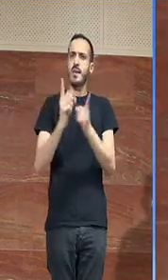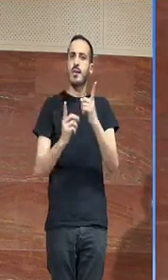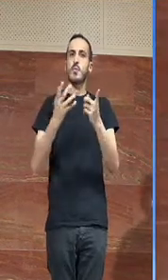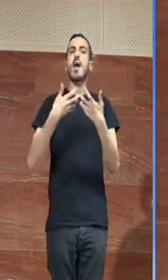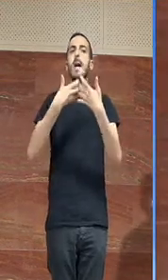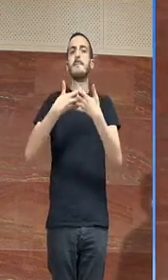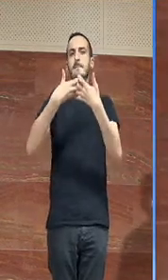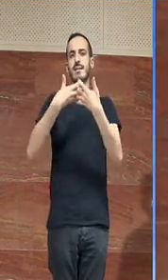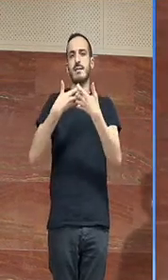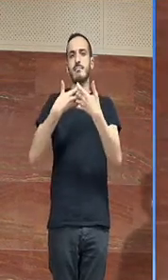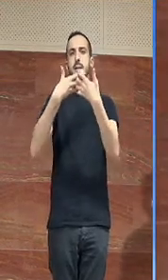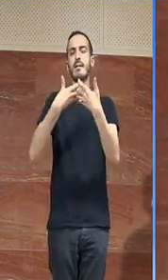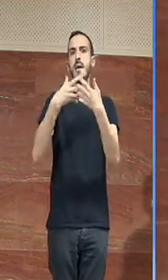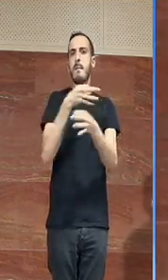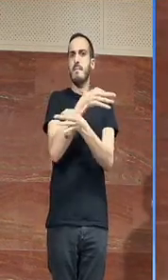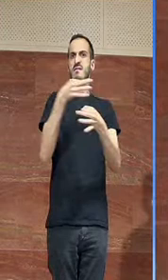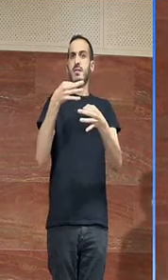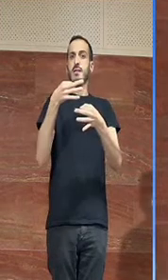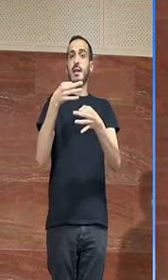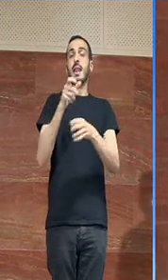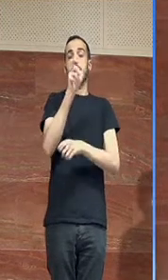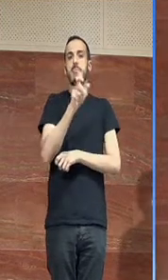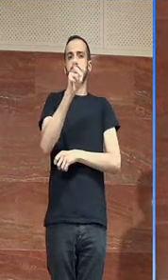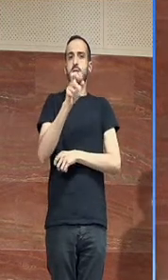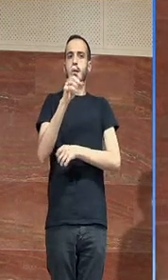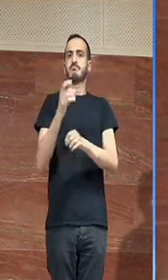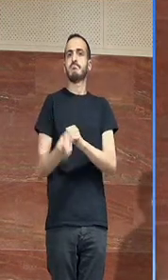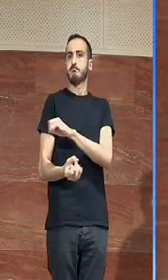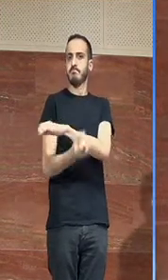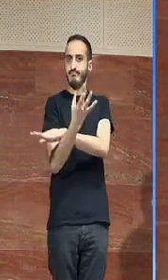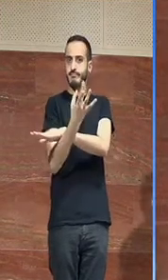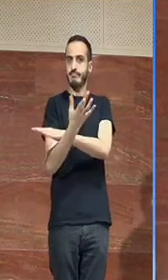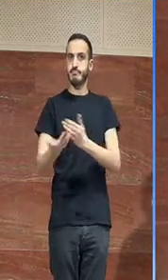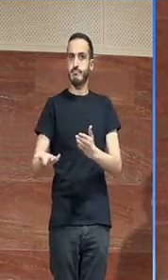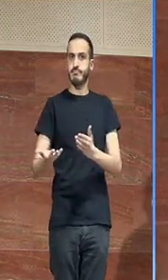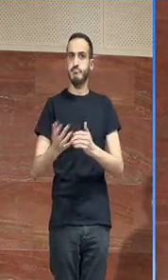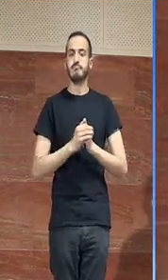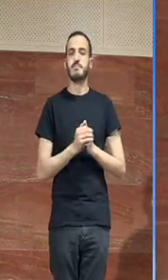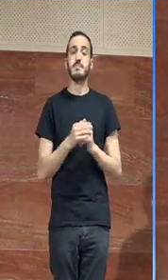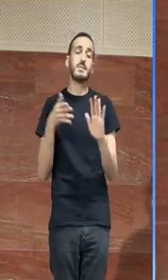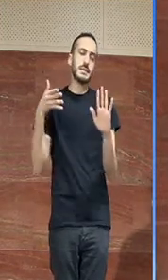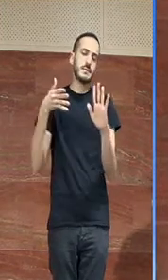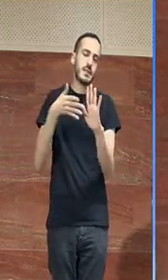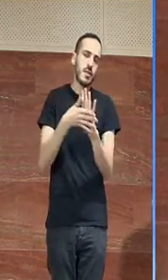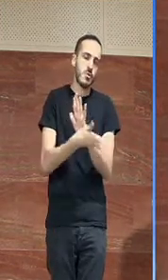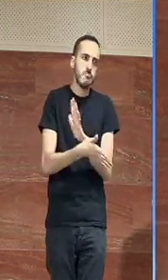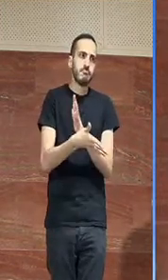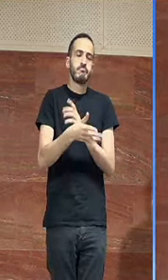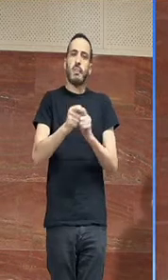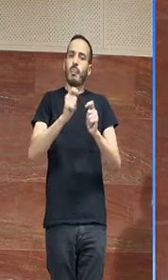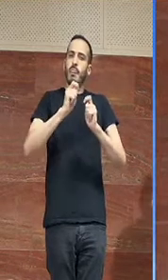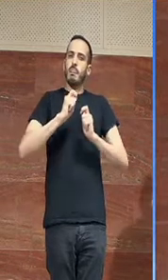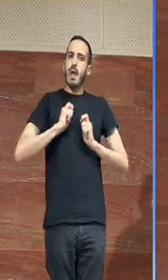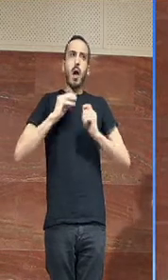como la máquina más perfecta que ha creado el hombre, ¿no? Esta definición nos hace pensar en engranajes de